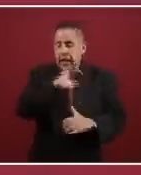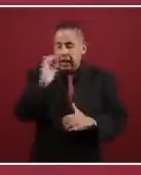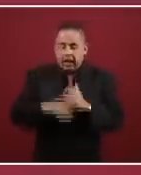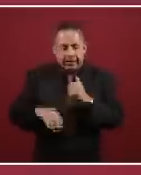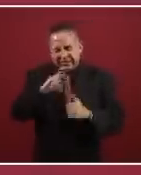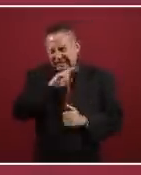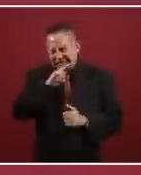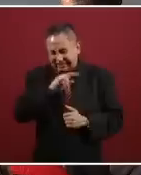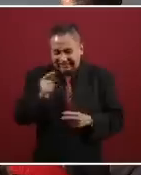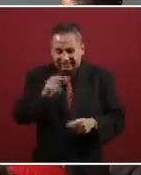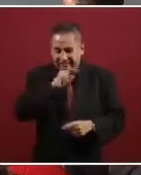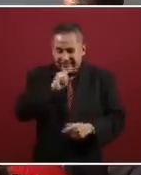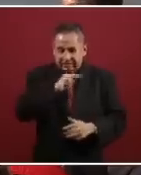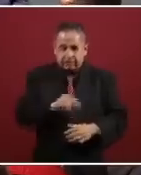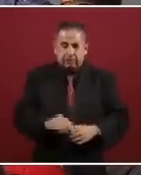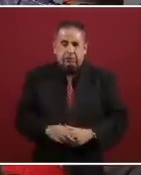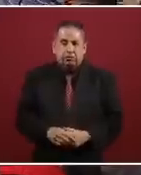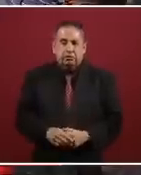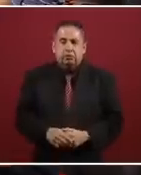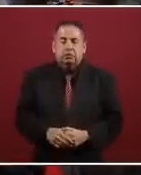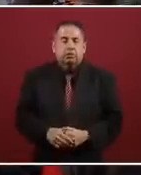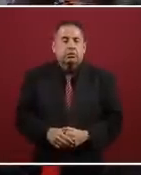más pronto posible.